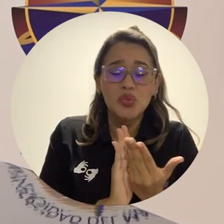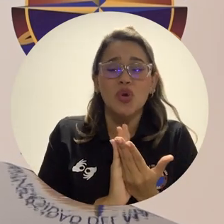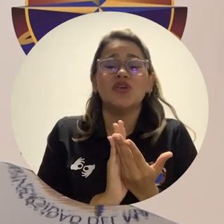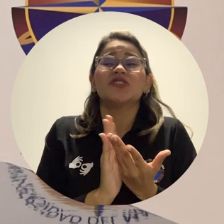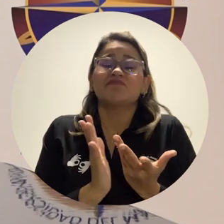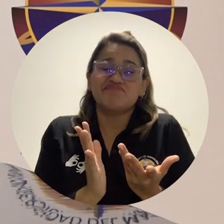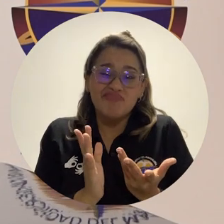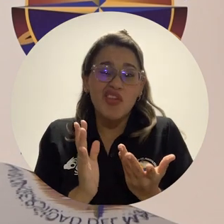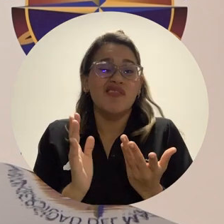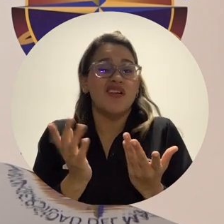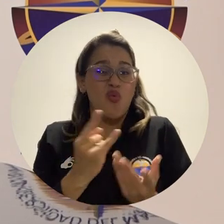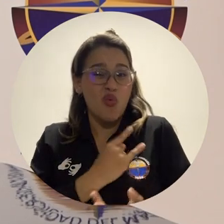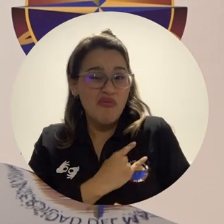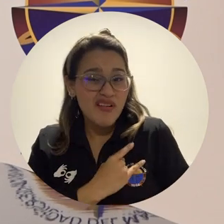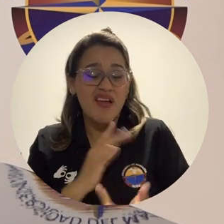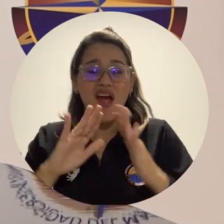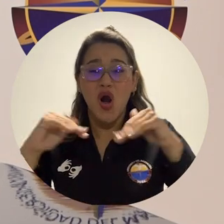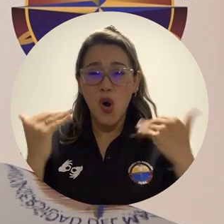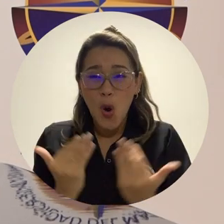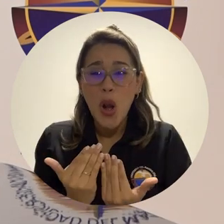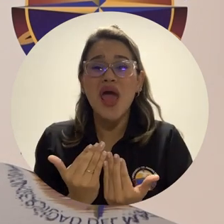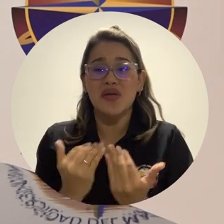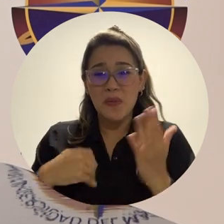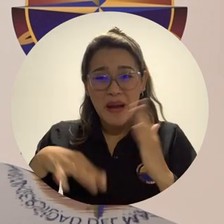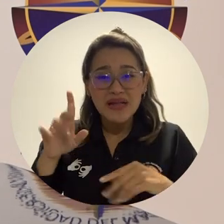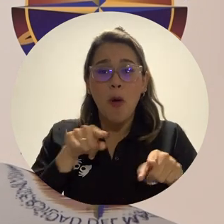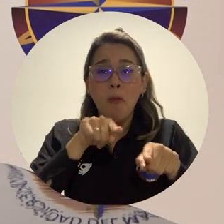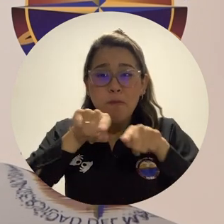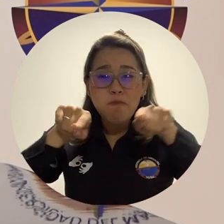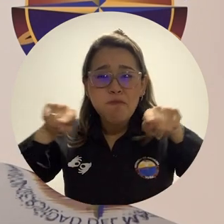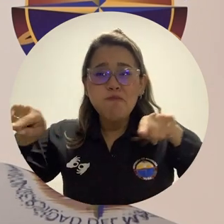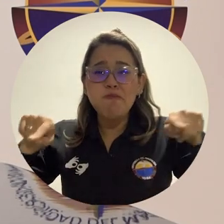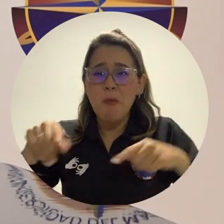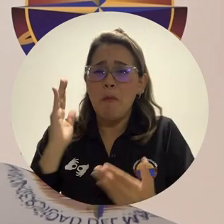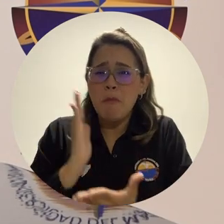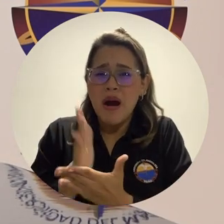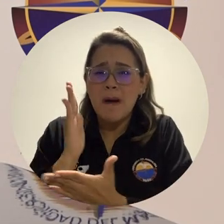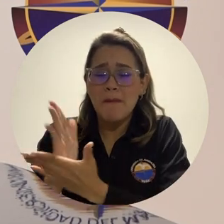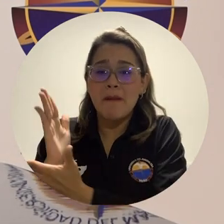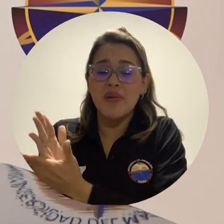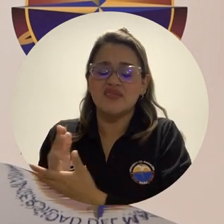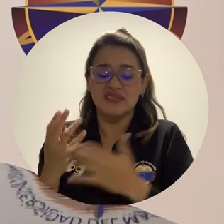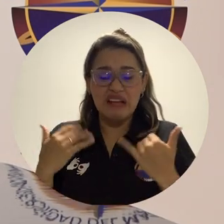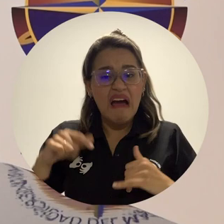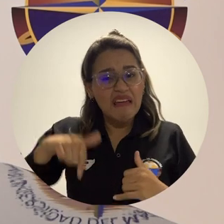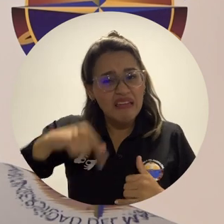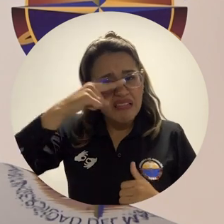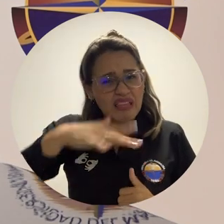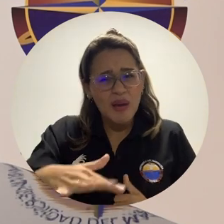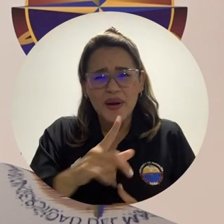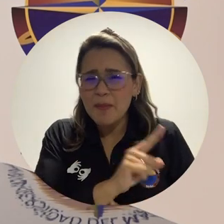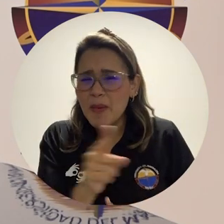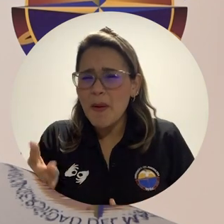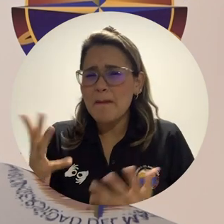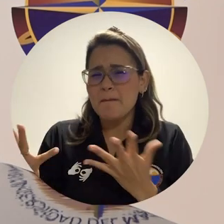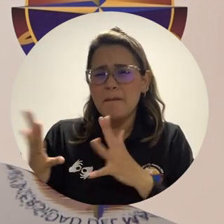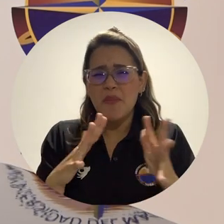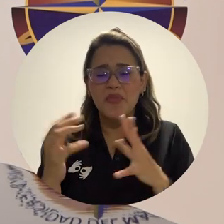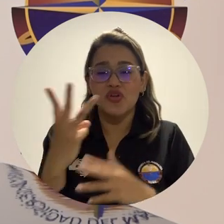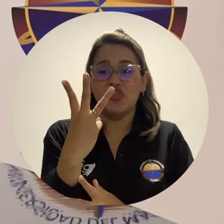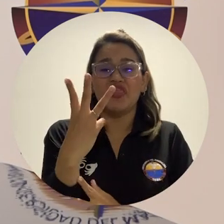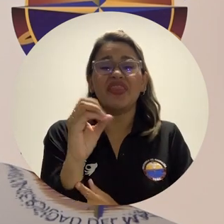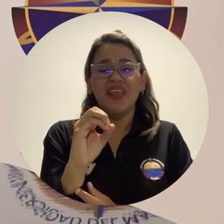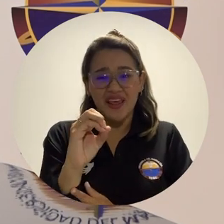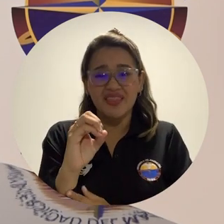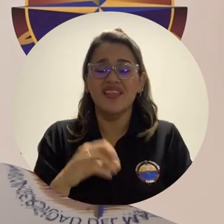se han presentado innumerables casos, creo que nos aproximamos a 30 casos ya en Santa Marta en este año, son una estadística que